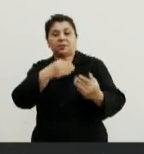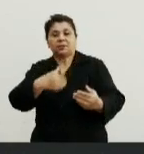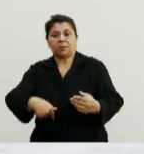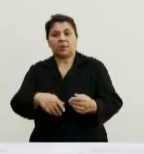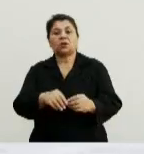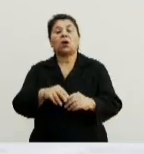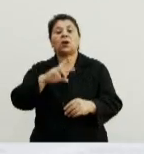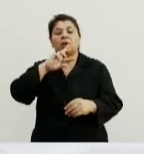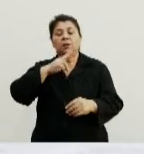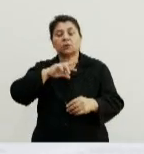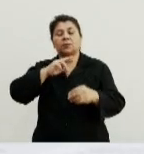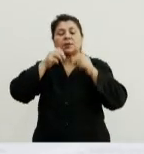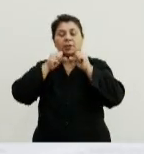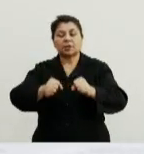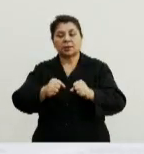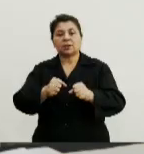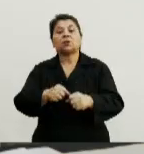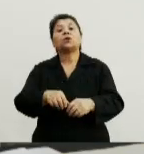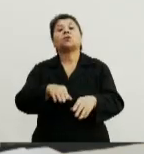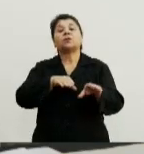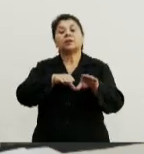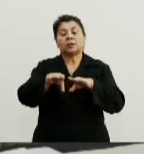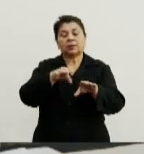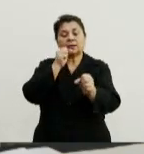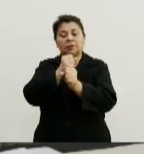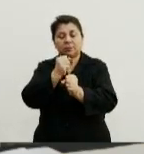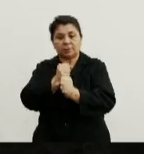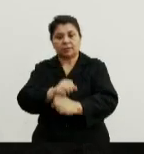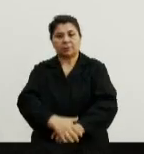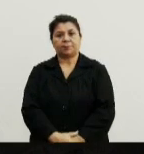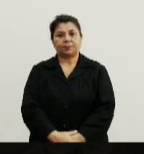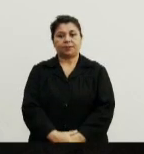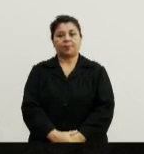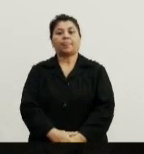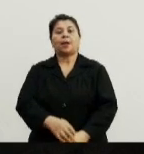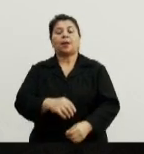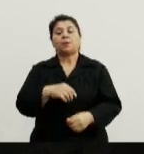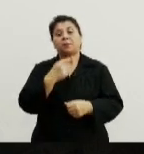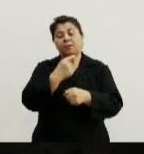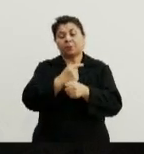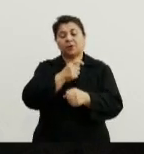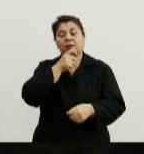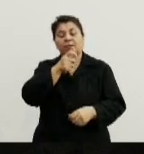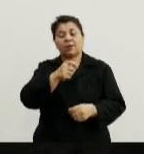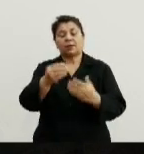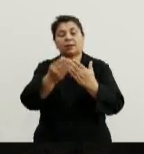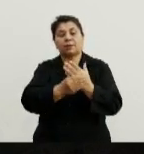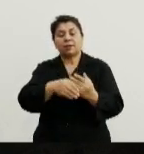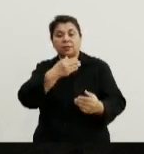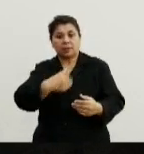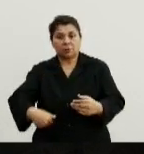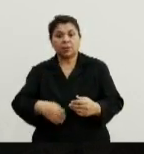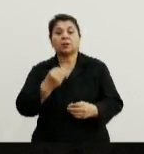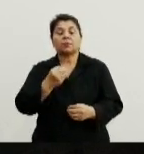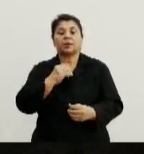trabajo jorge oribe y con el subsecretario de tránsito y transporte jorge armendáriz en primer término tienen la palabra la ministra de gobierno para